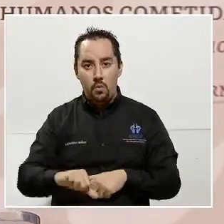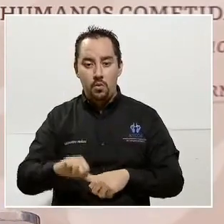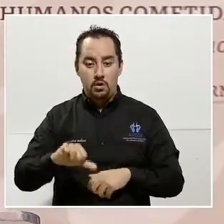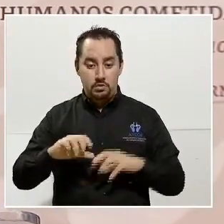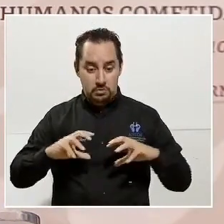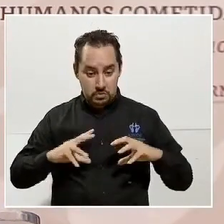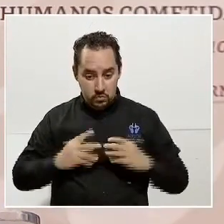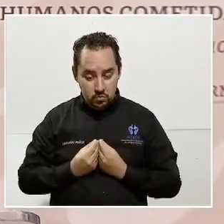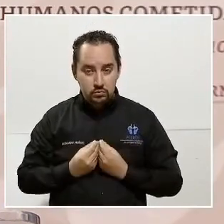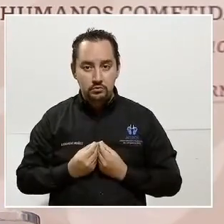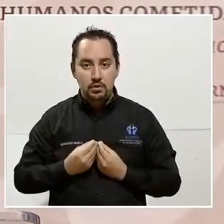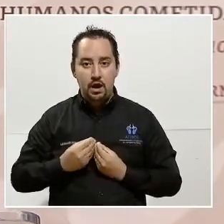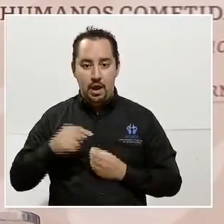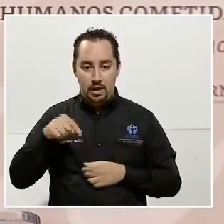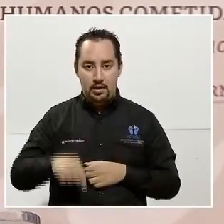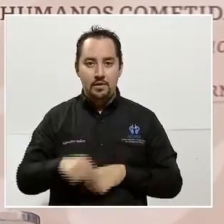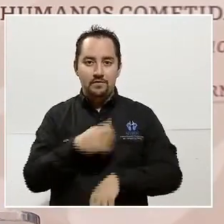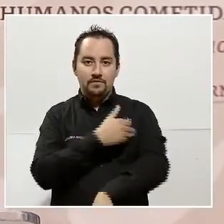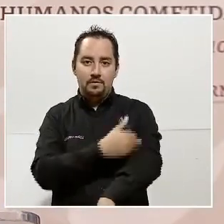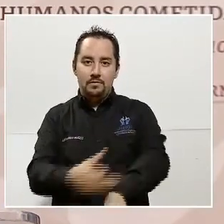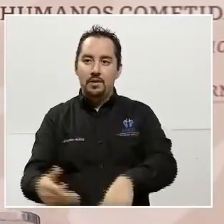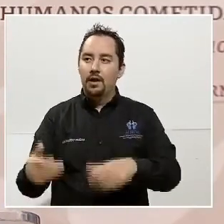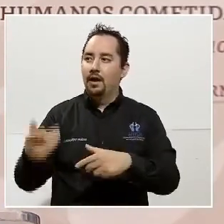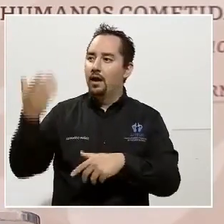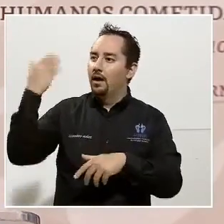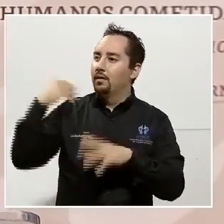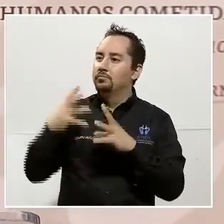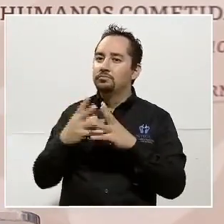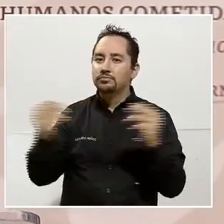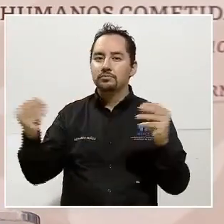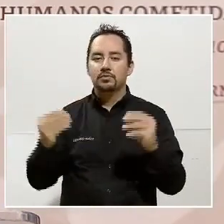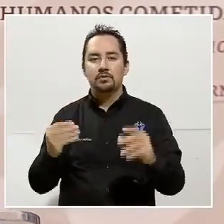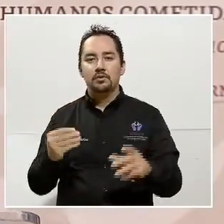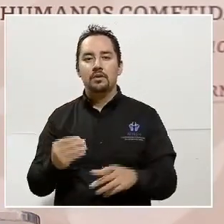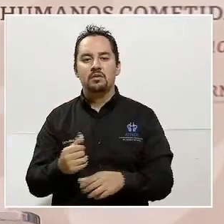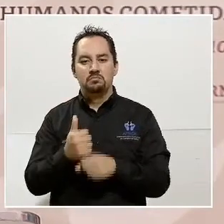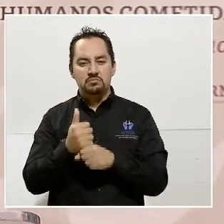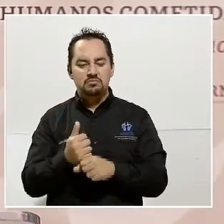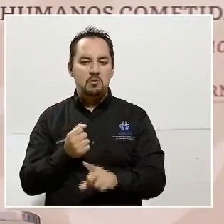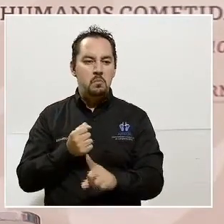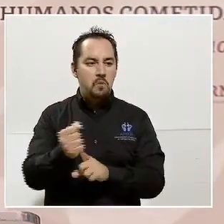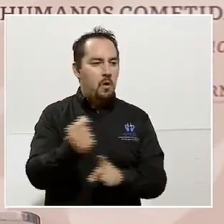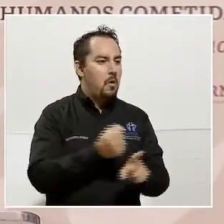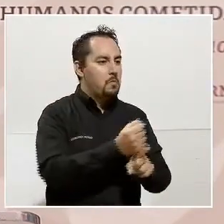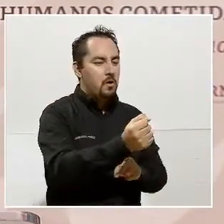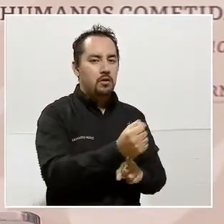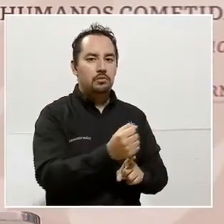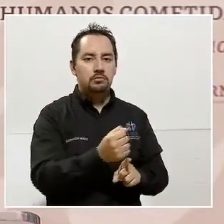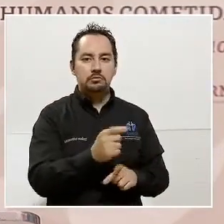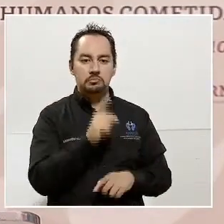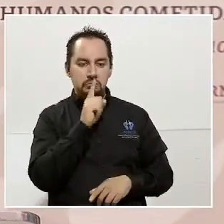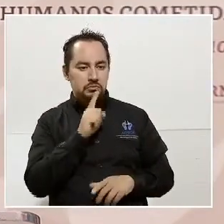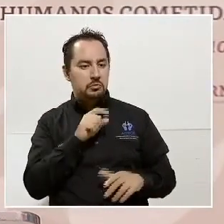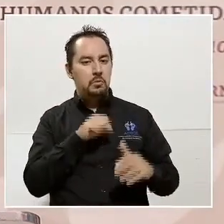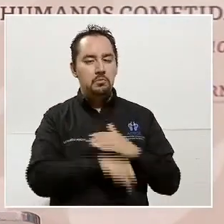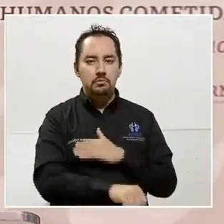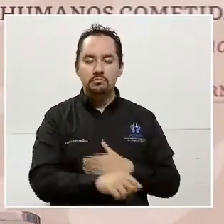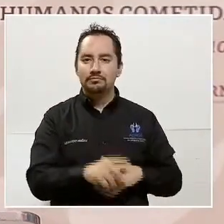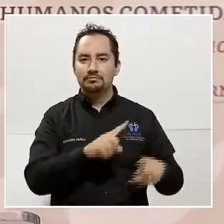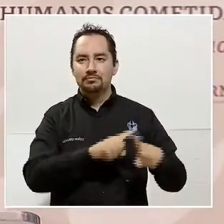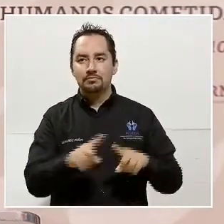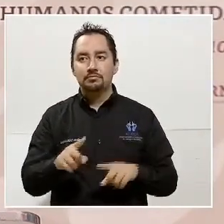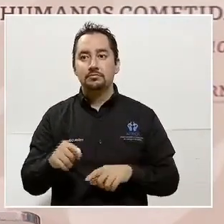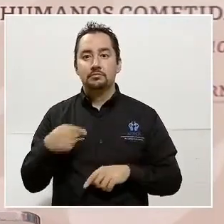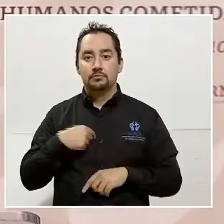presentes nuestros familiares desaparecidos, torturados, ejecutados. Traemos con nosotros